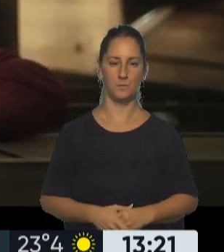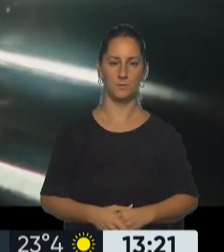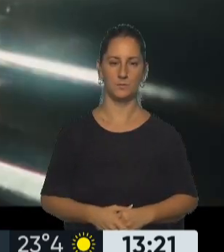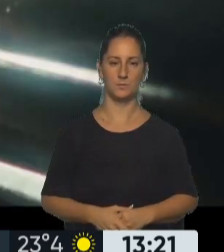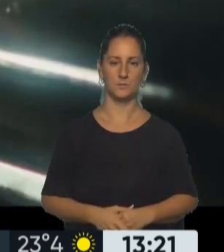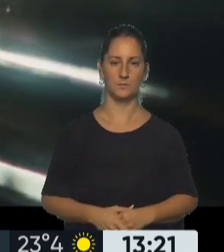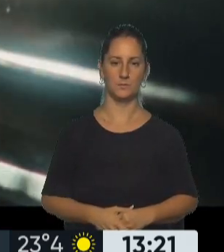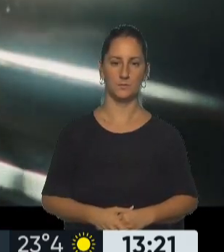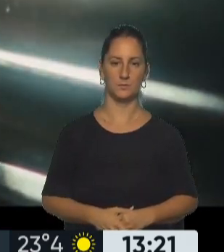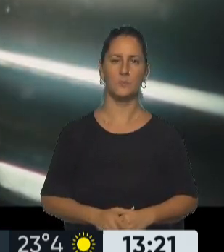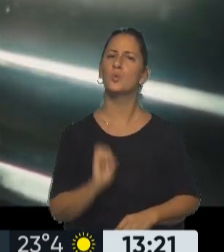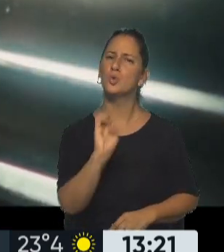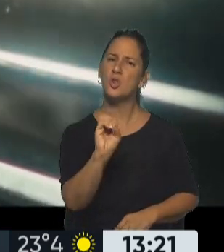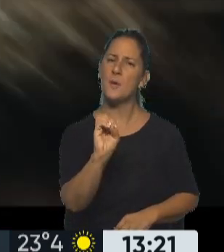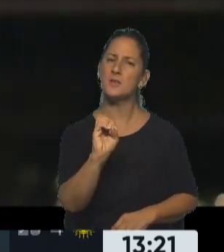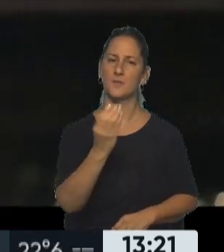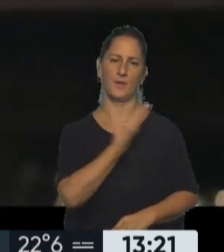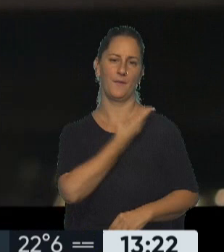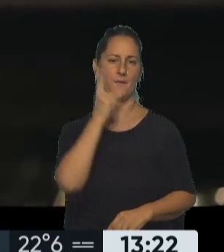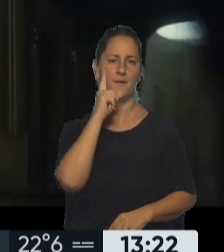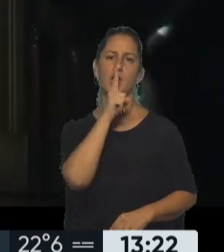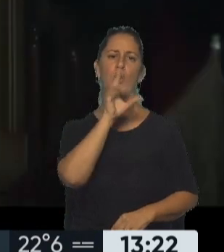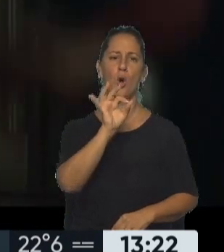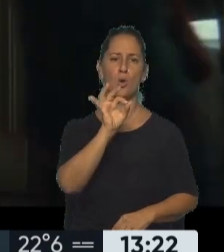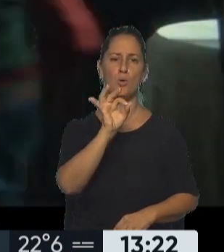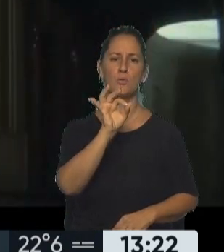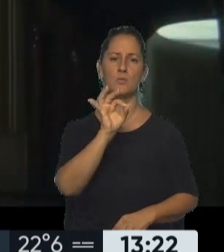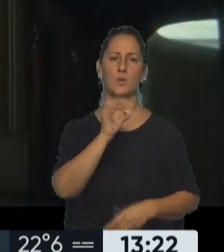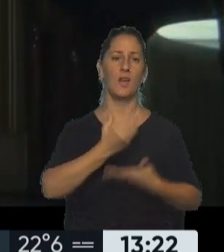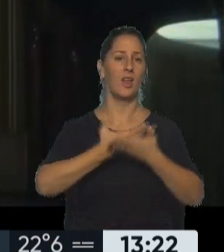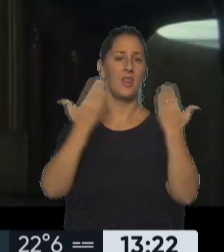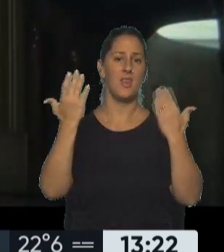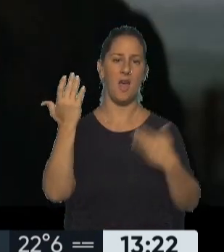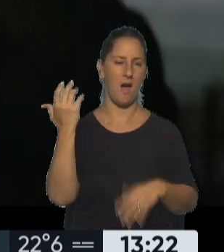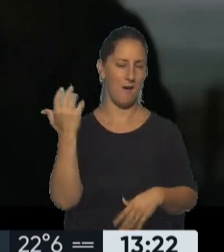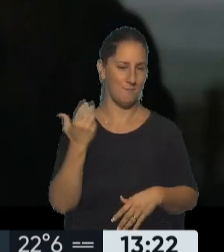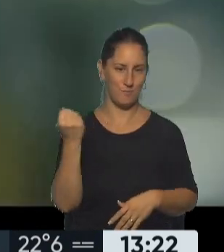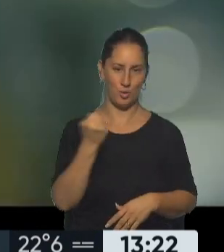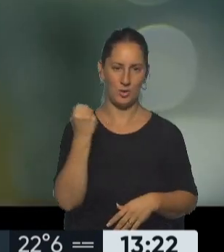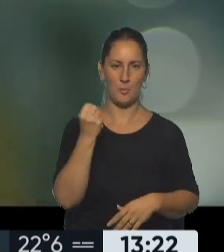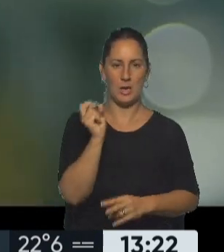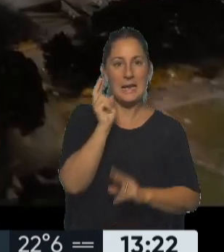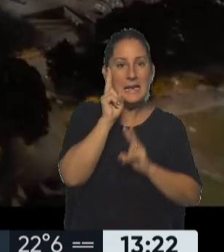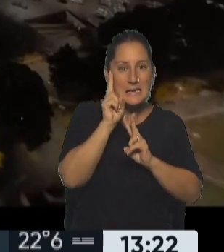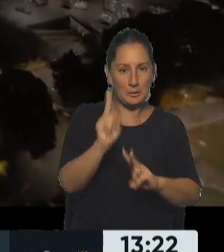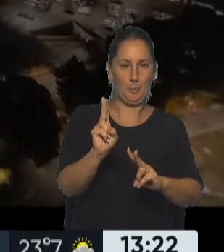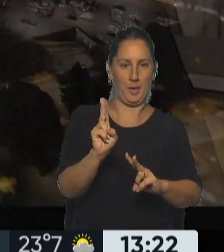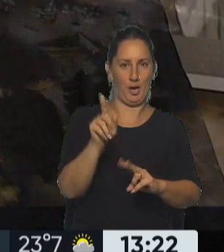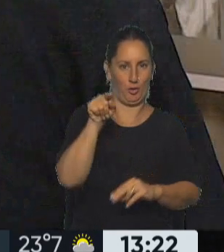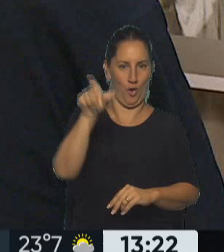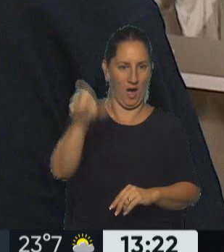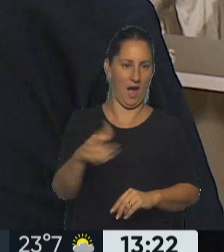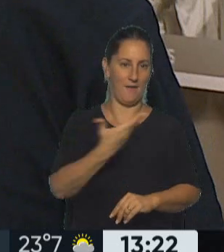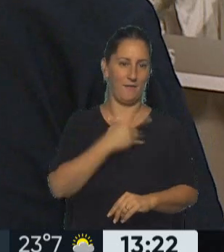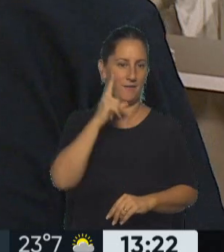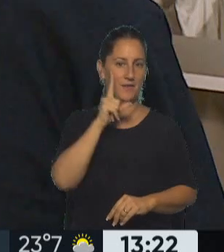más. ¿Cómo te llamas? Fito. Tuvimos un miedo muy grande por el respeto que tenemos hacia Fito y a todos